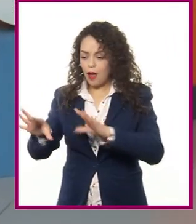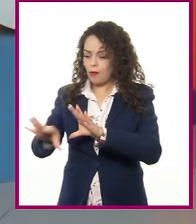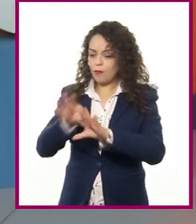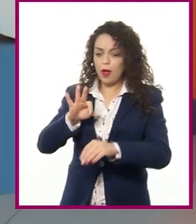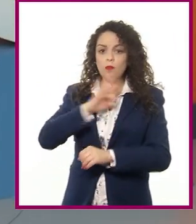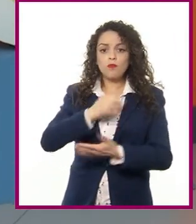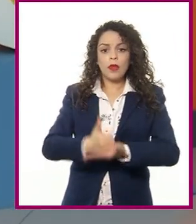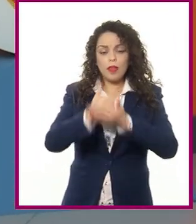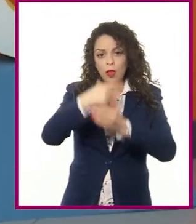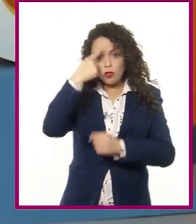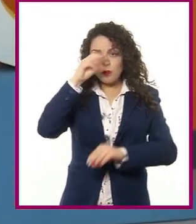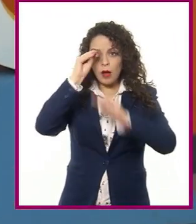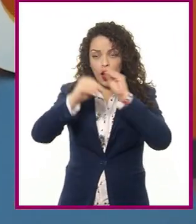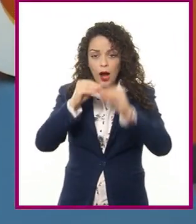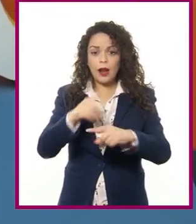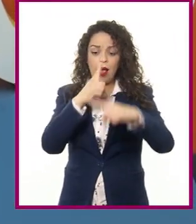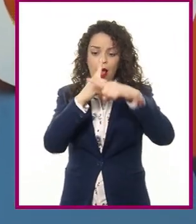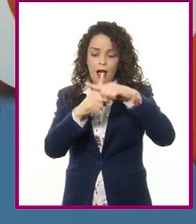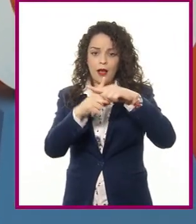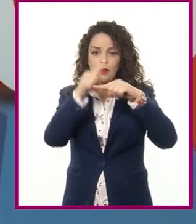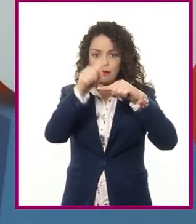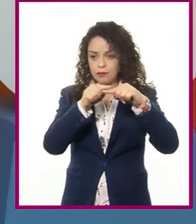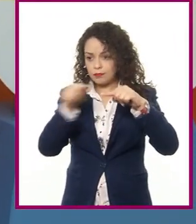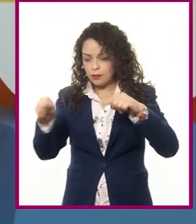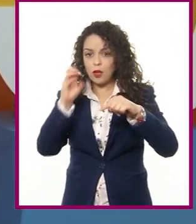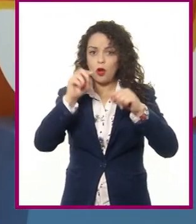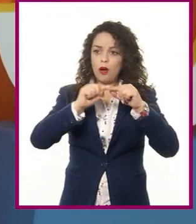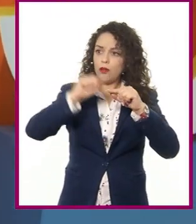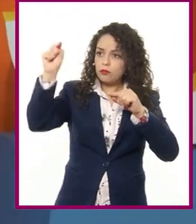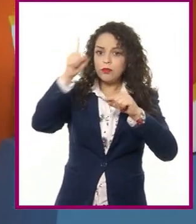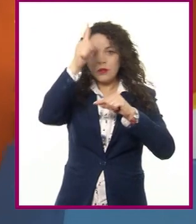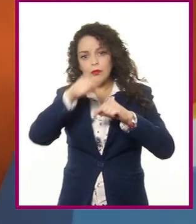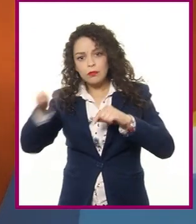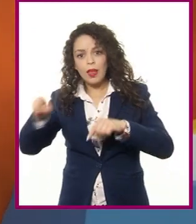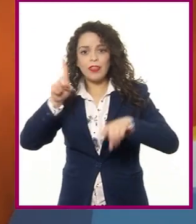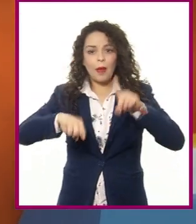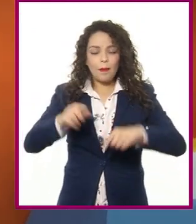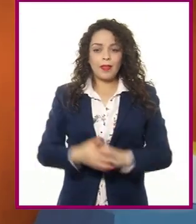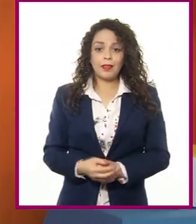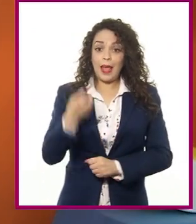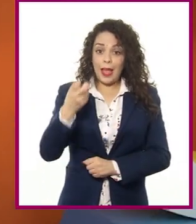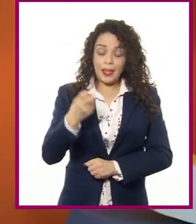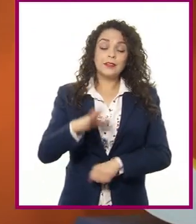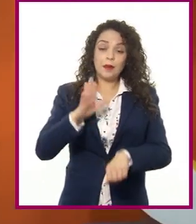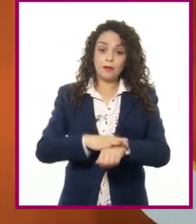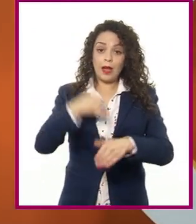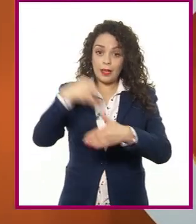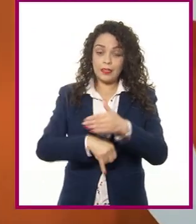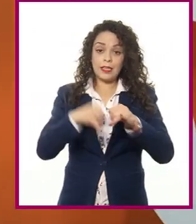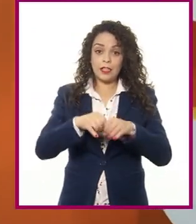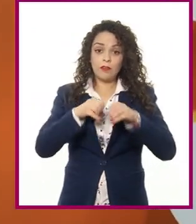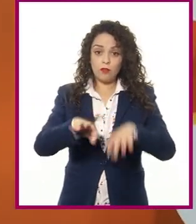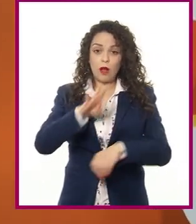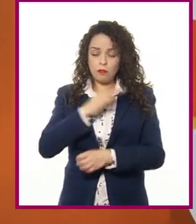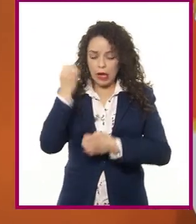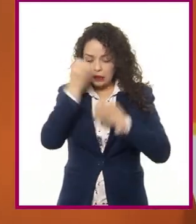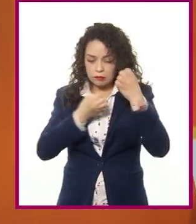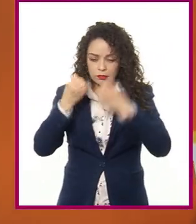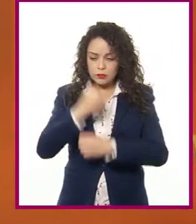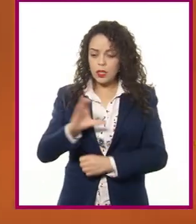representación gráfica. Esta tabla aporta más información, lo que permite hacer un análisis cualitativo a partir